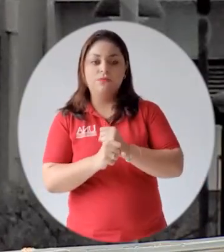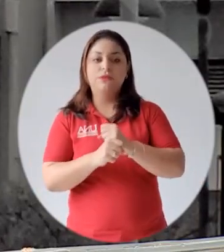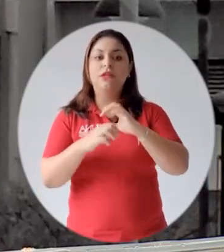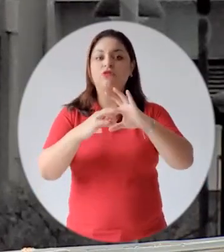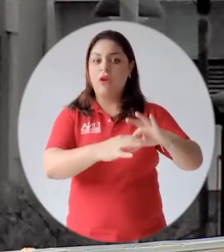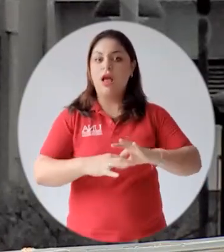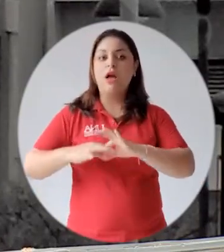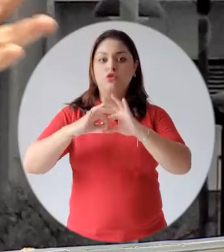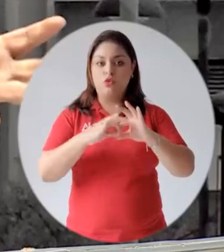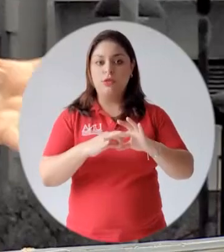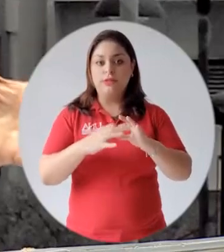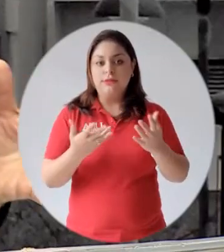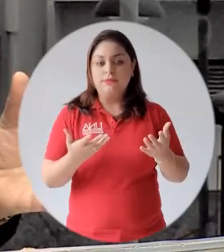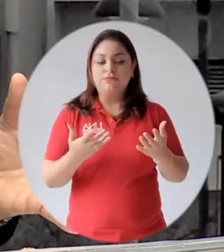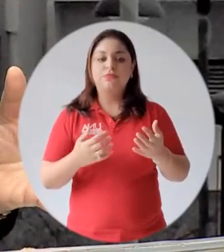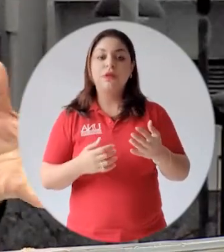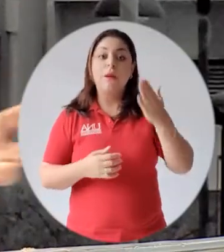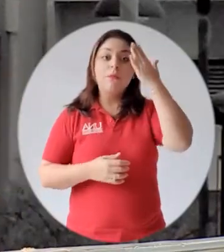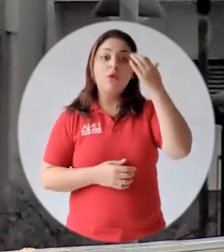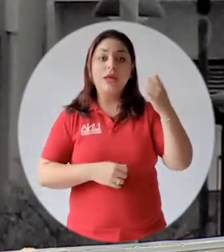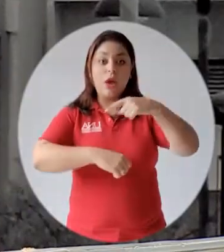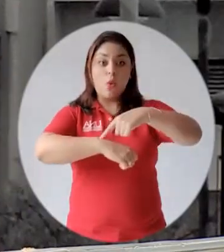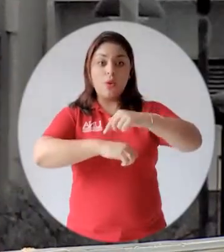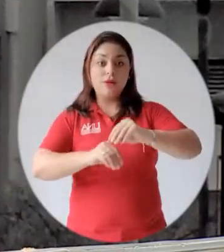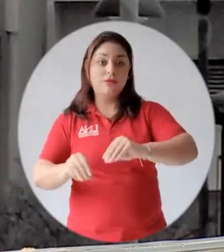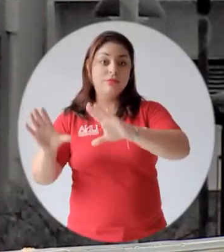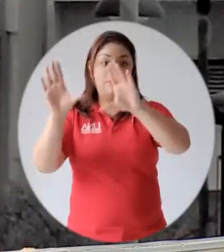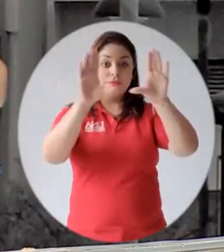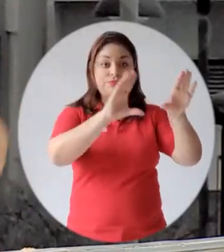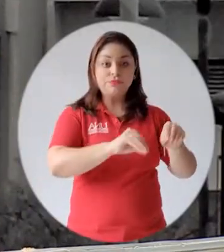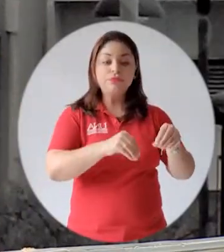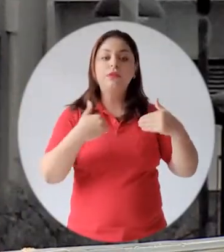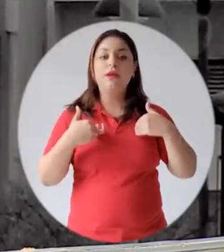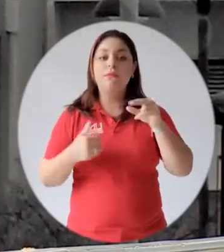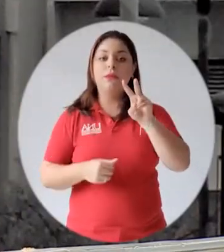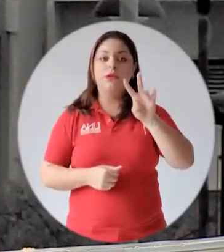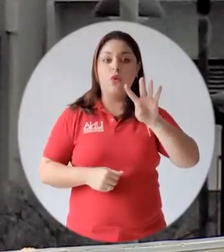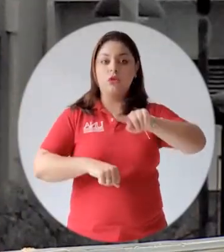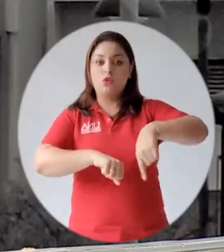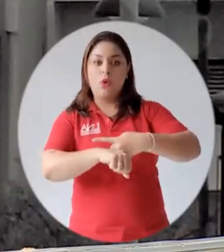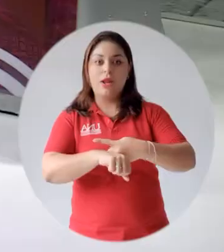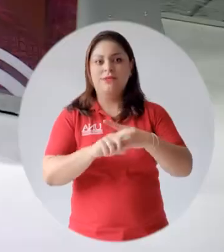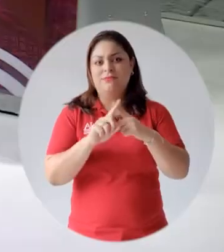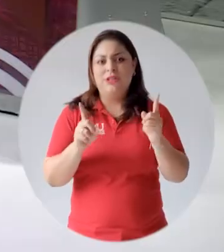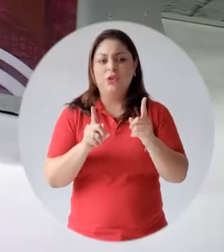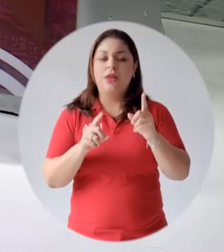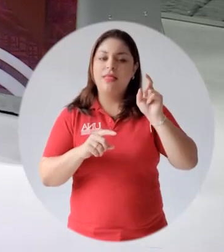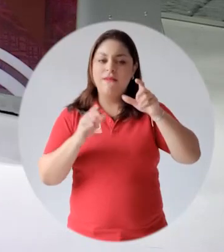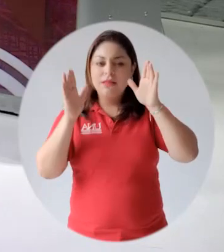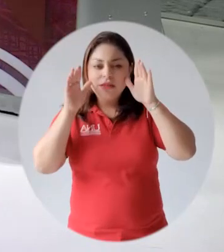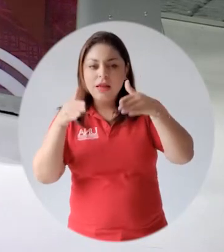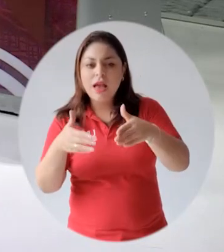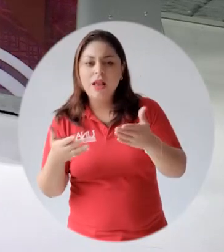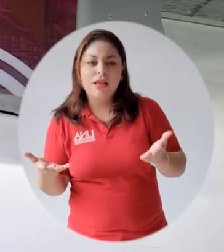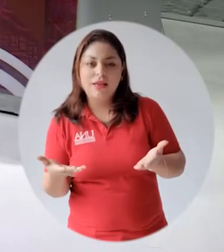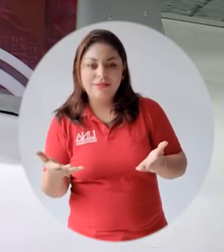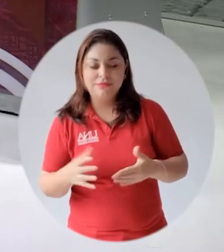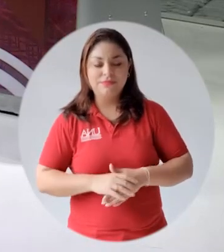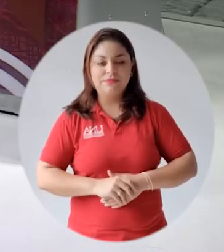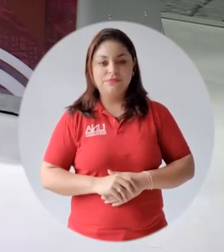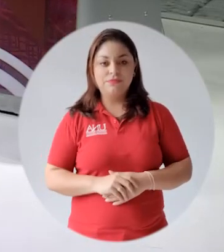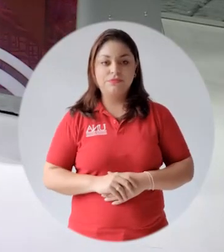si usted, el día tiene 24 horas, usted o dedica a una cosa o dedica a otra. Y es muy... Yo, cre- bueno, no, perdón. yo creo